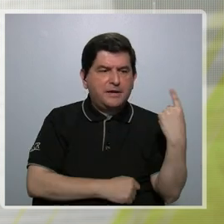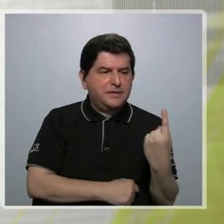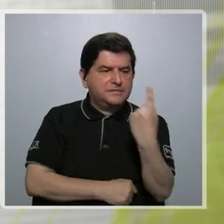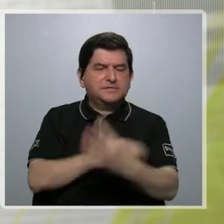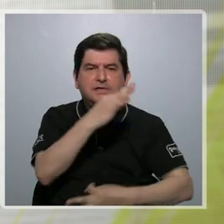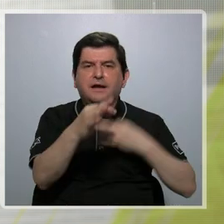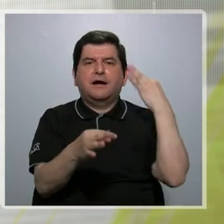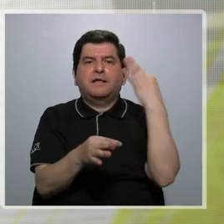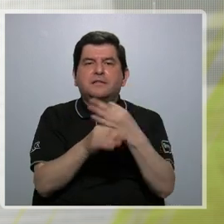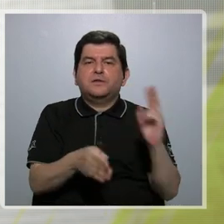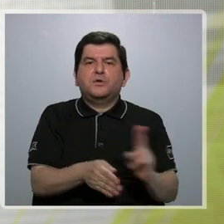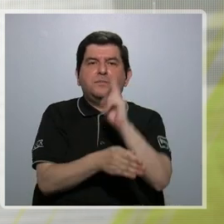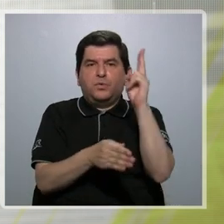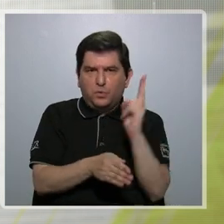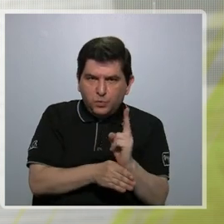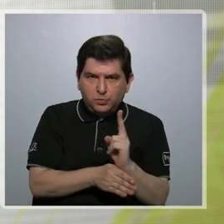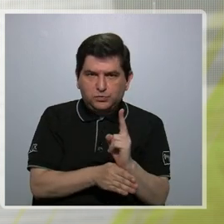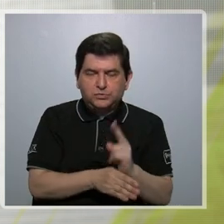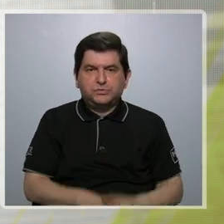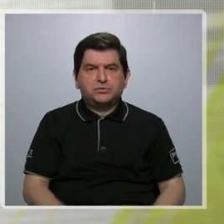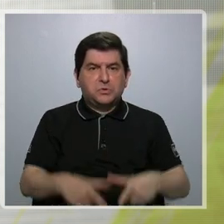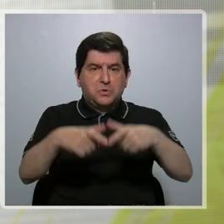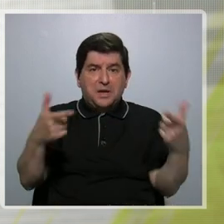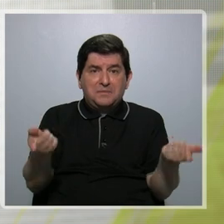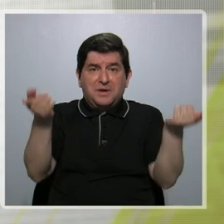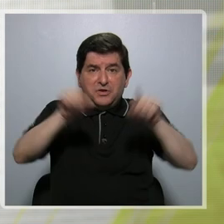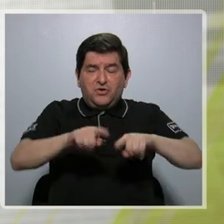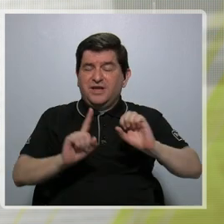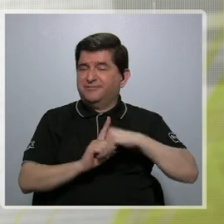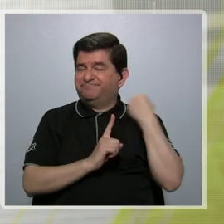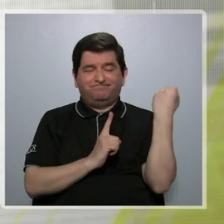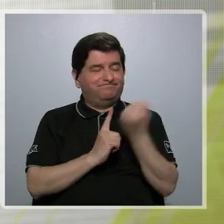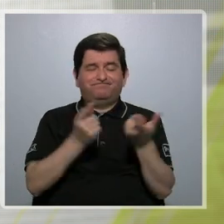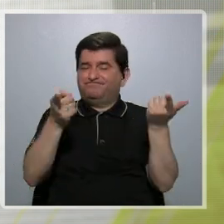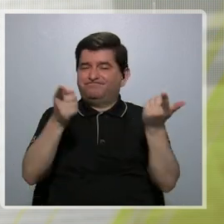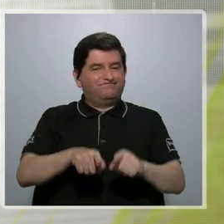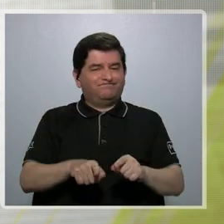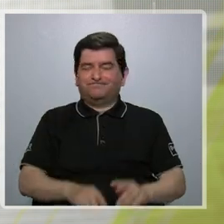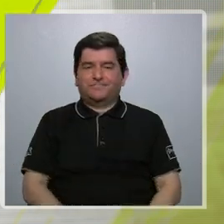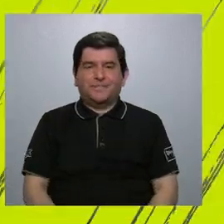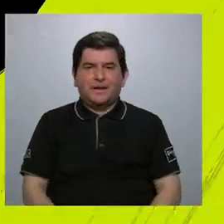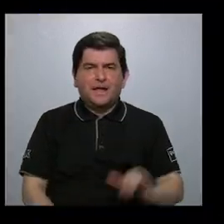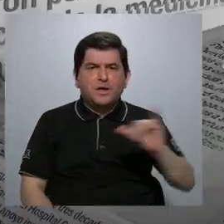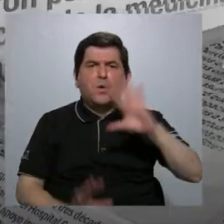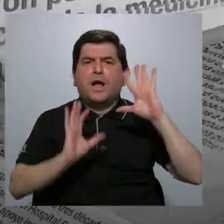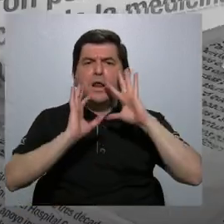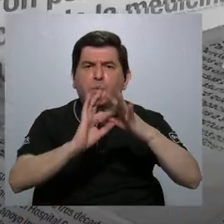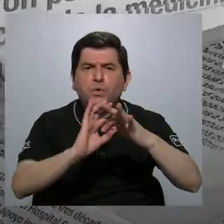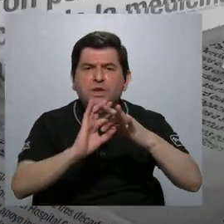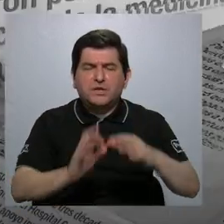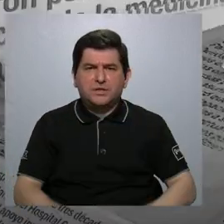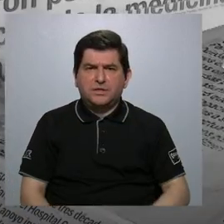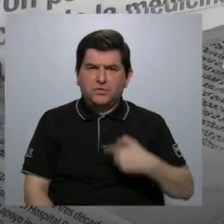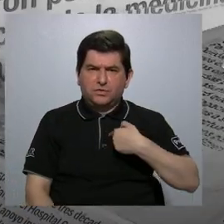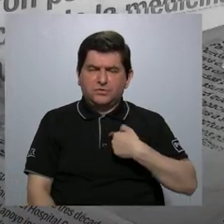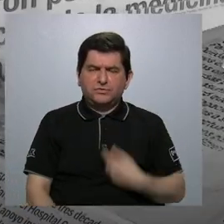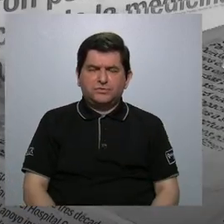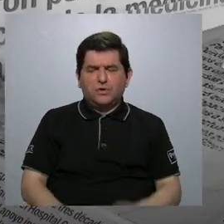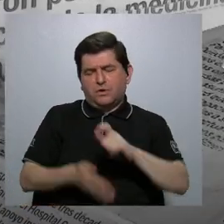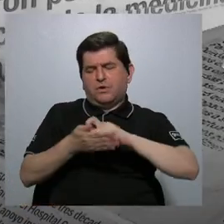tipo de uso, en la mayoría de los casos no se da. Sí, y unido a eso también había